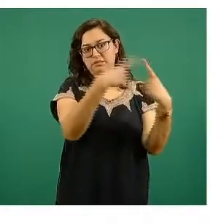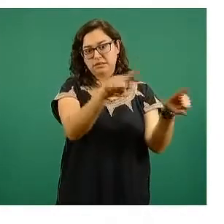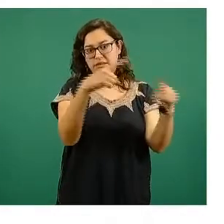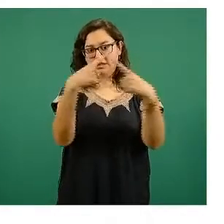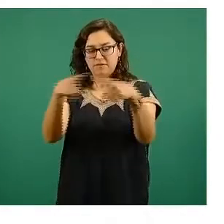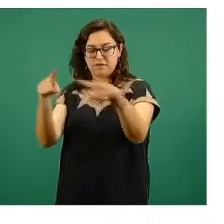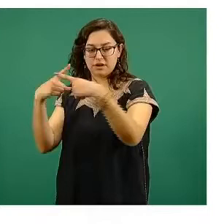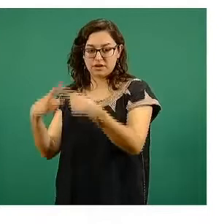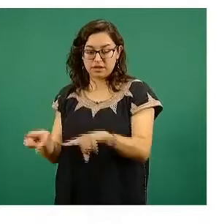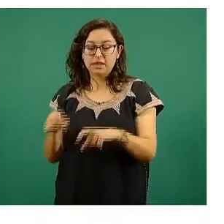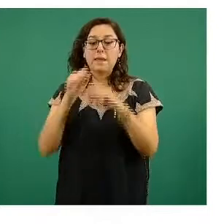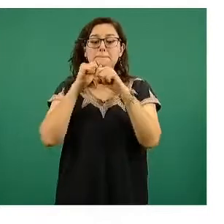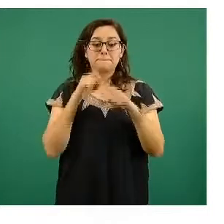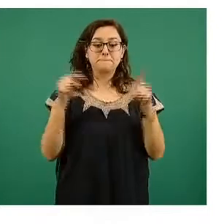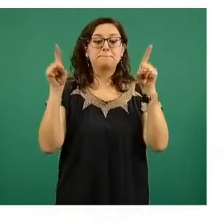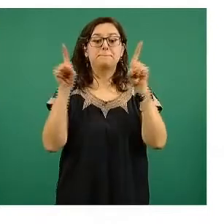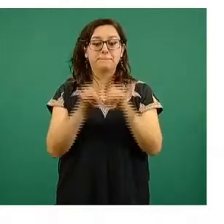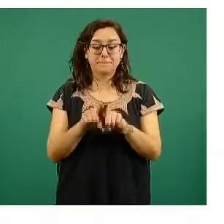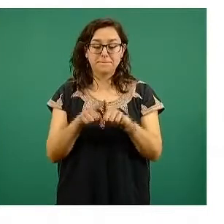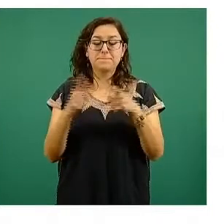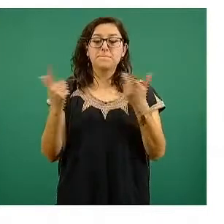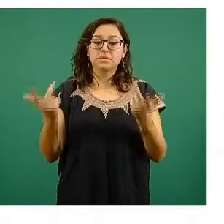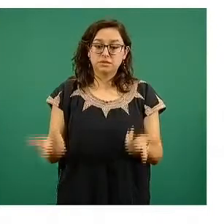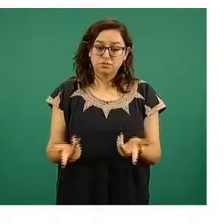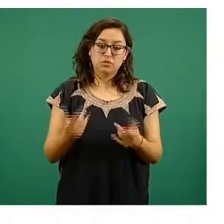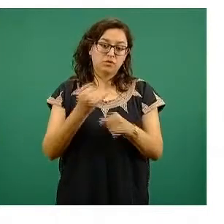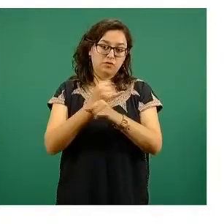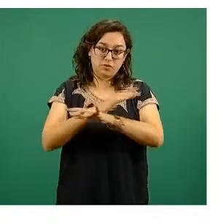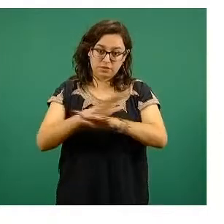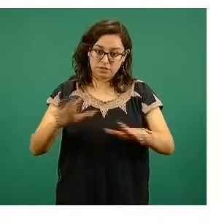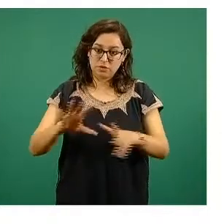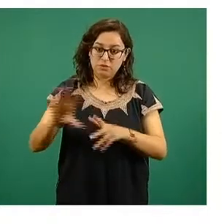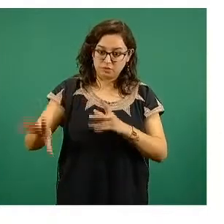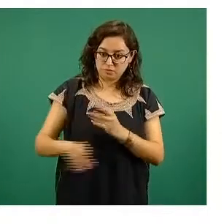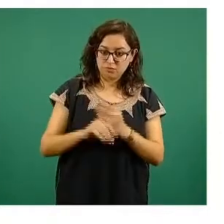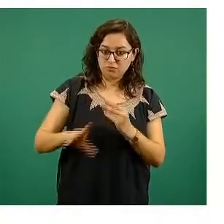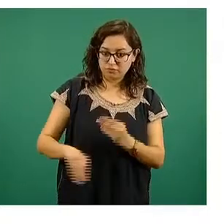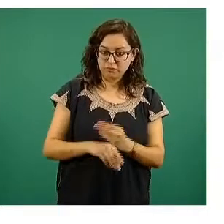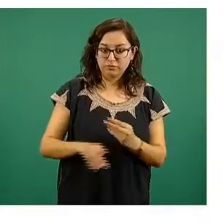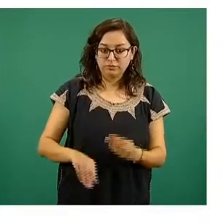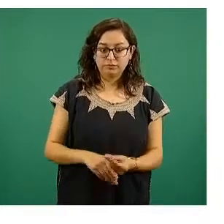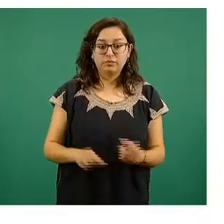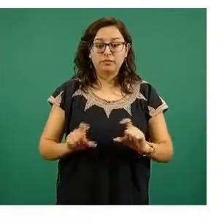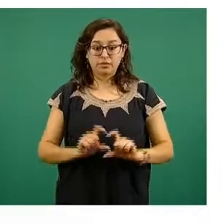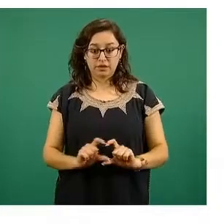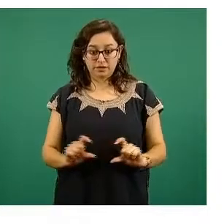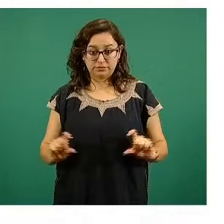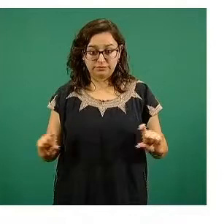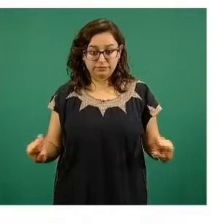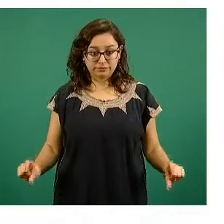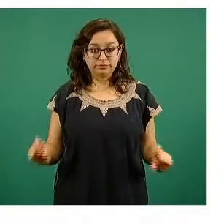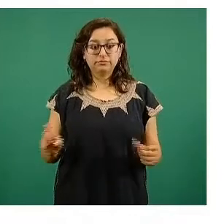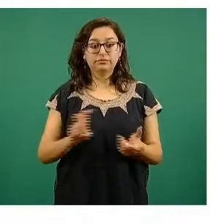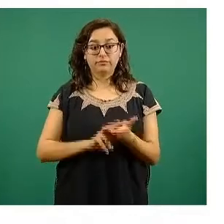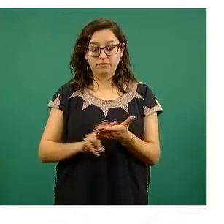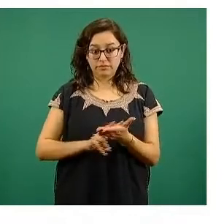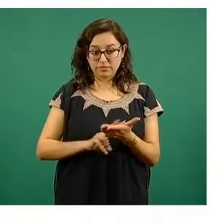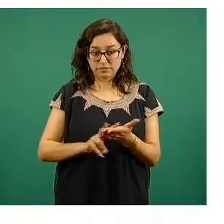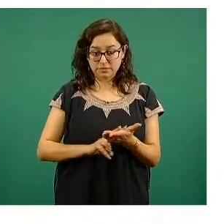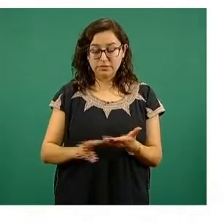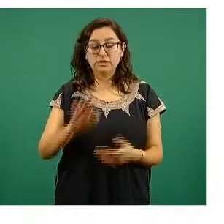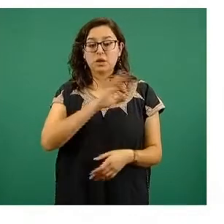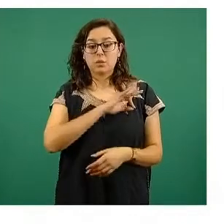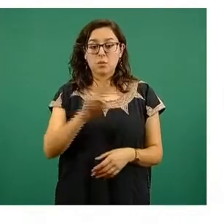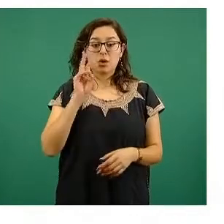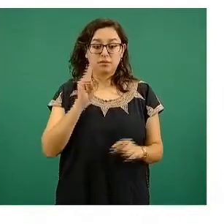puede variar dependiendo de los reportes que se realicen. Abajo vemos en la línea verde cómo